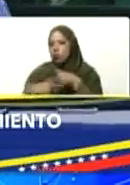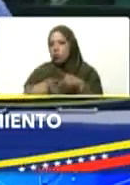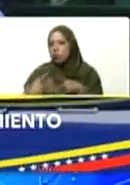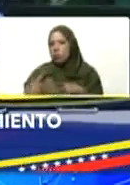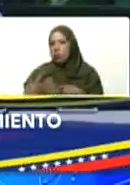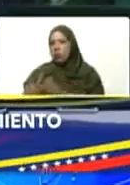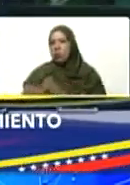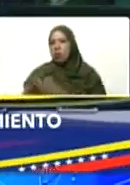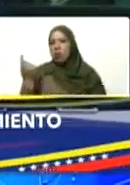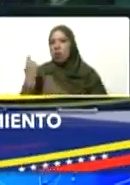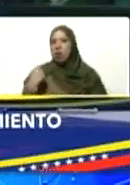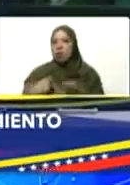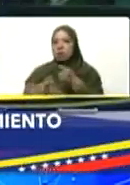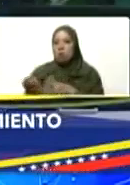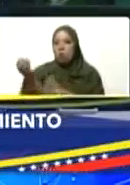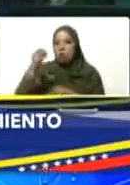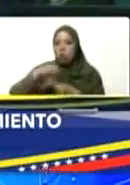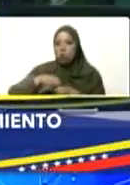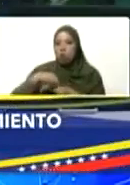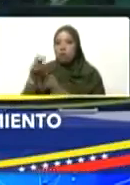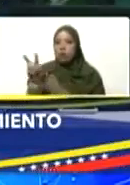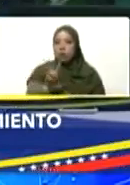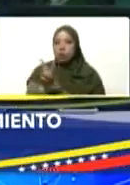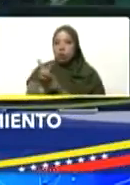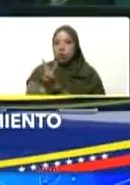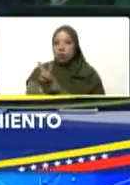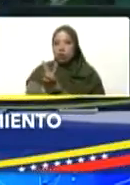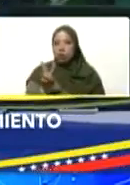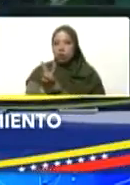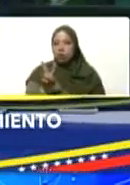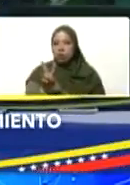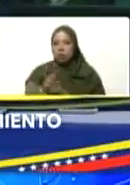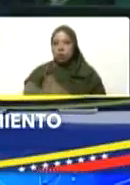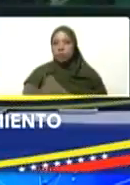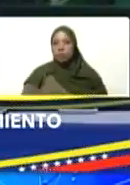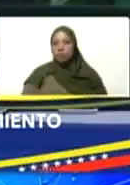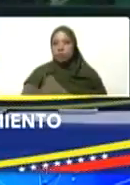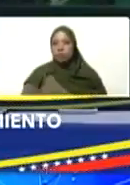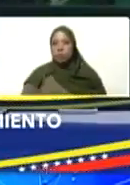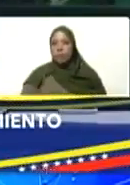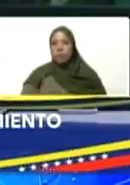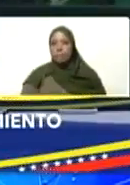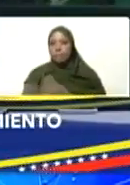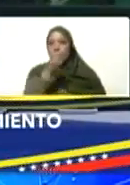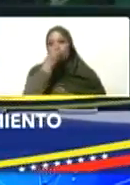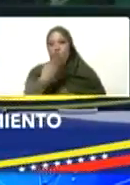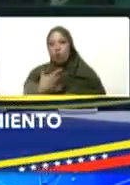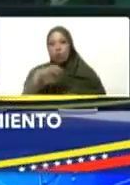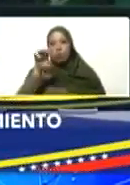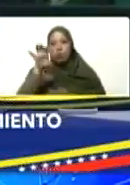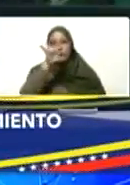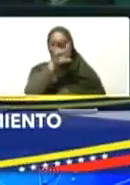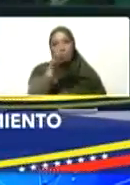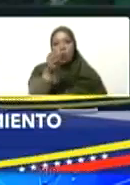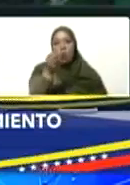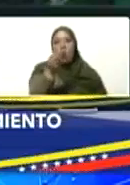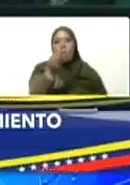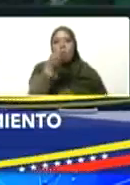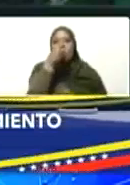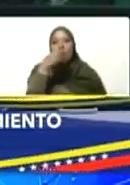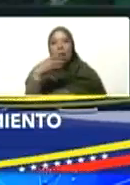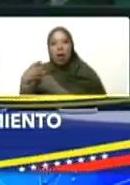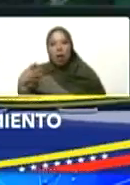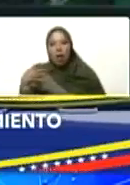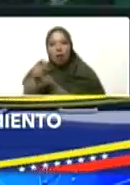Para el mercado interno venezolano. Y producir para llevar buena parte del maíz blanco, del